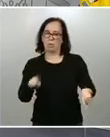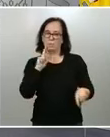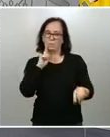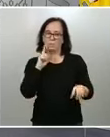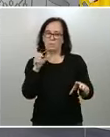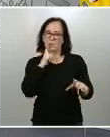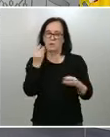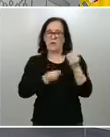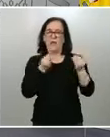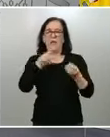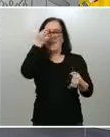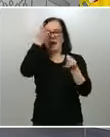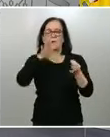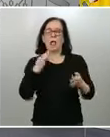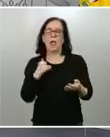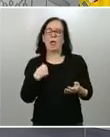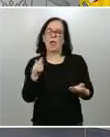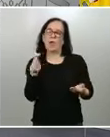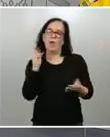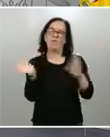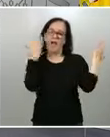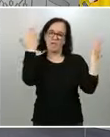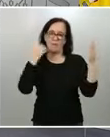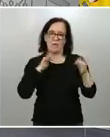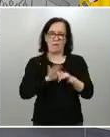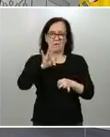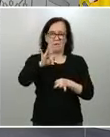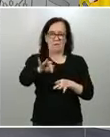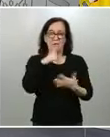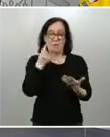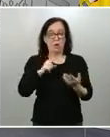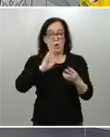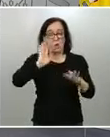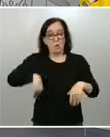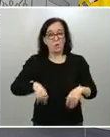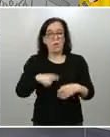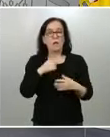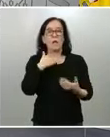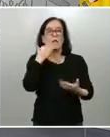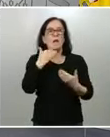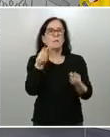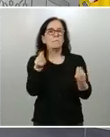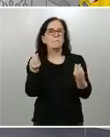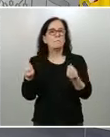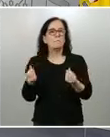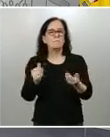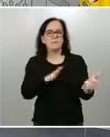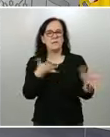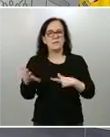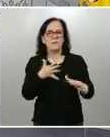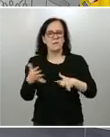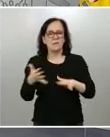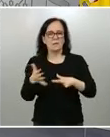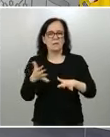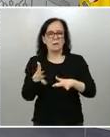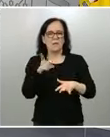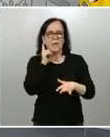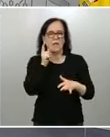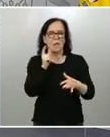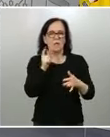a la siguiente fase y una última precisión saber también si va a haber algún tipo de aplicación para monitorizar los contactos